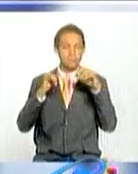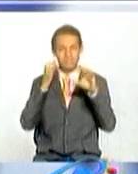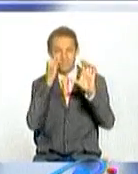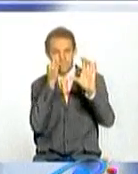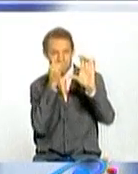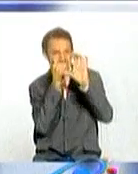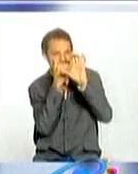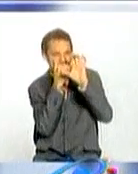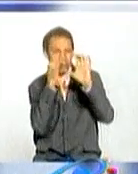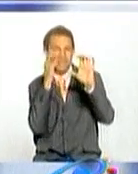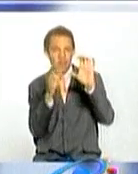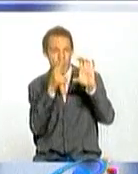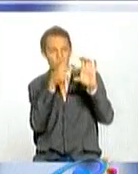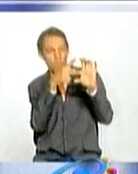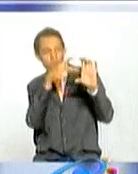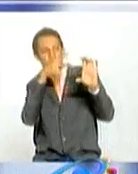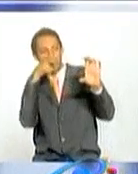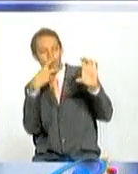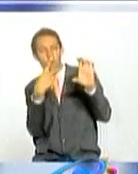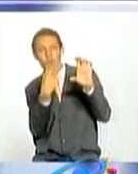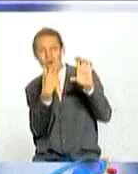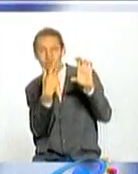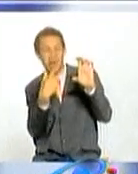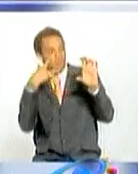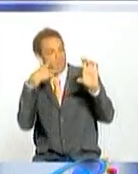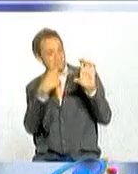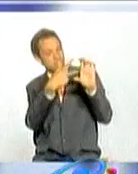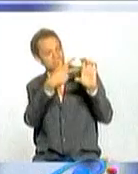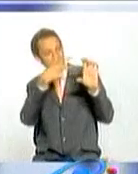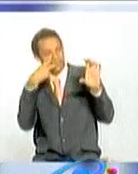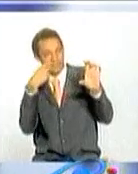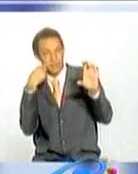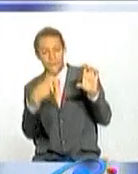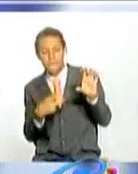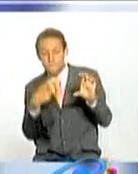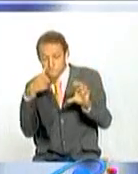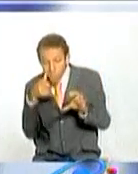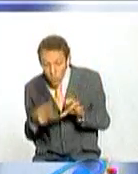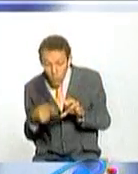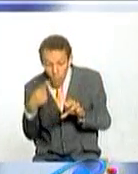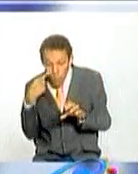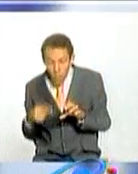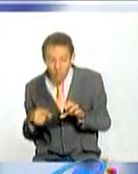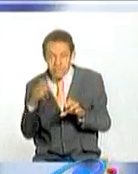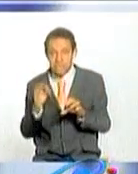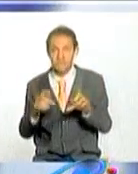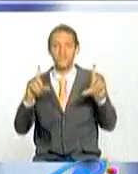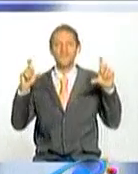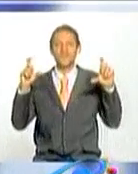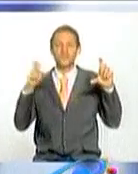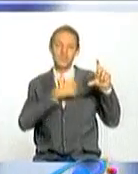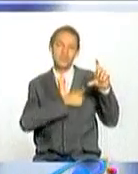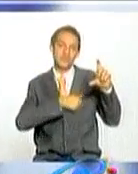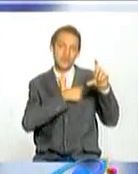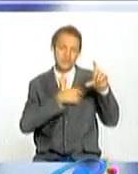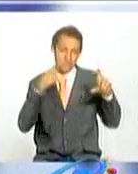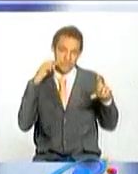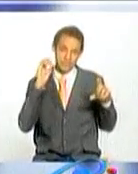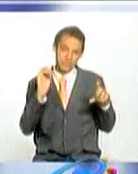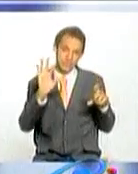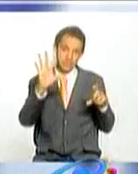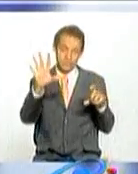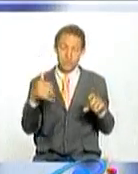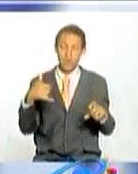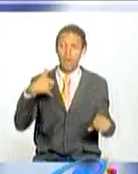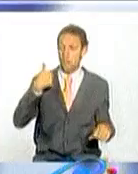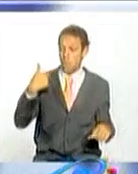o extrae un ovario de estos, y lo que está viendo en este caso con la paciente, que es una persona muy